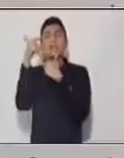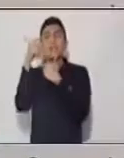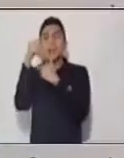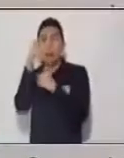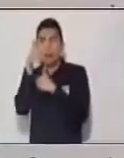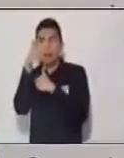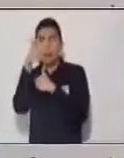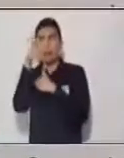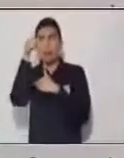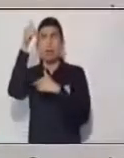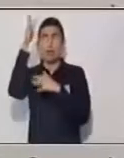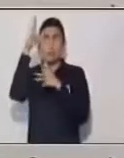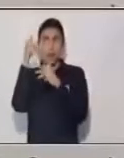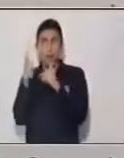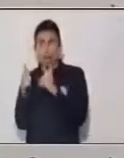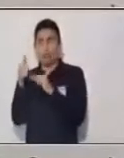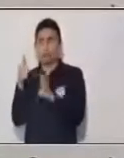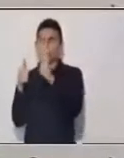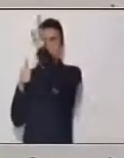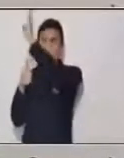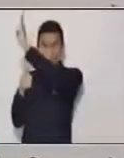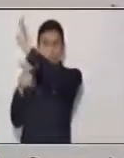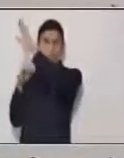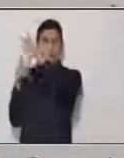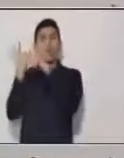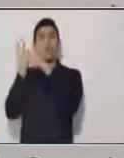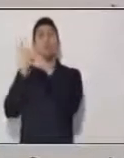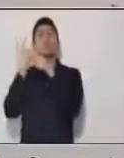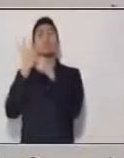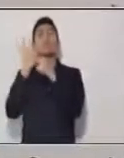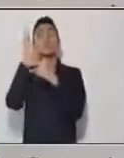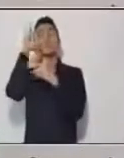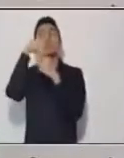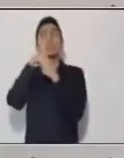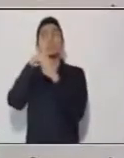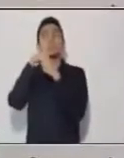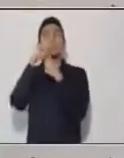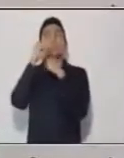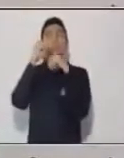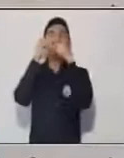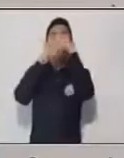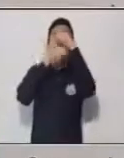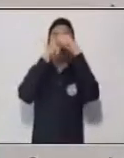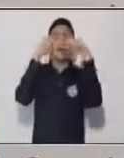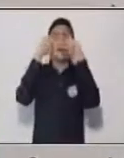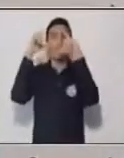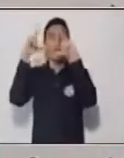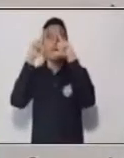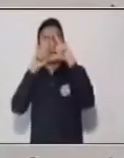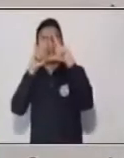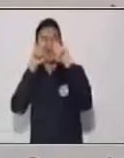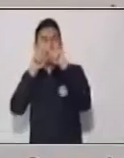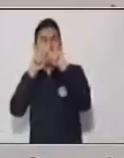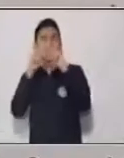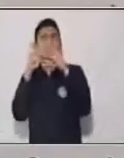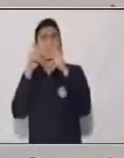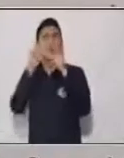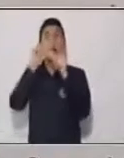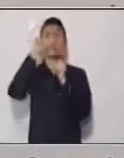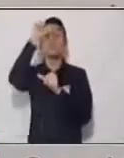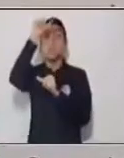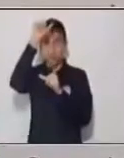A hasta B de la función f de x, que es la